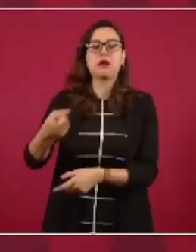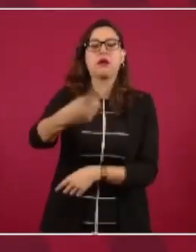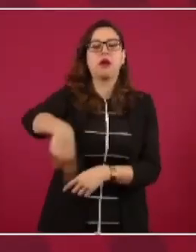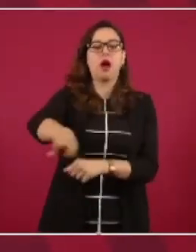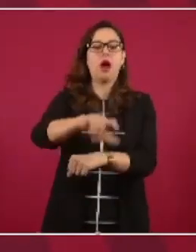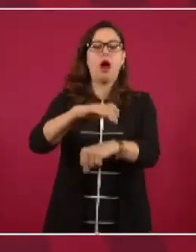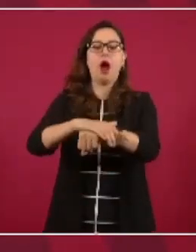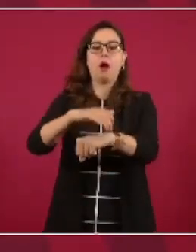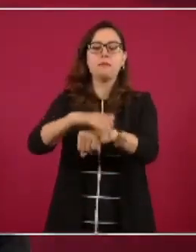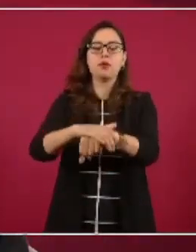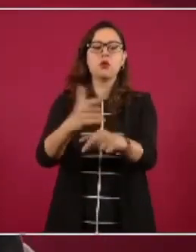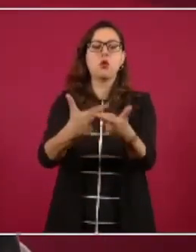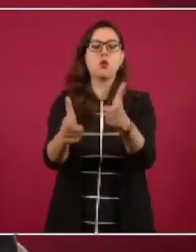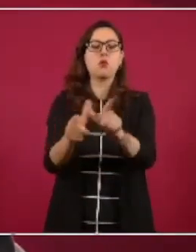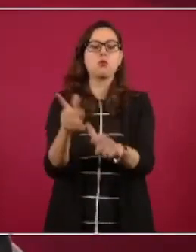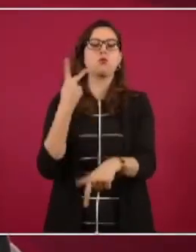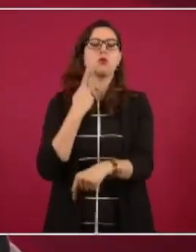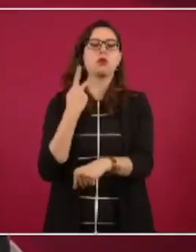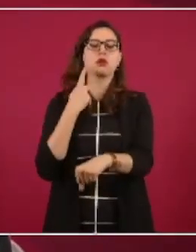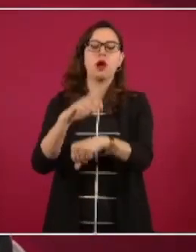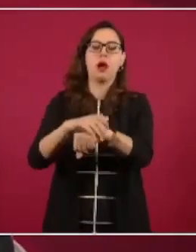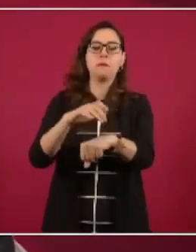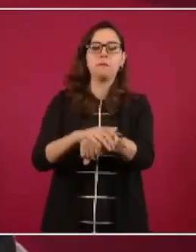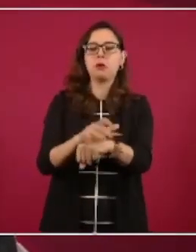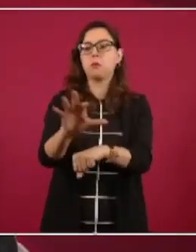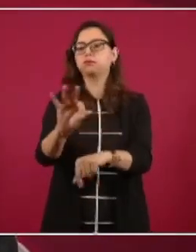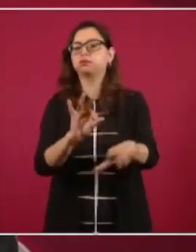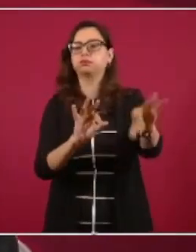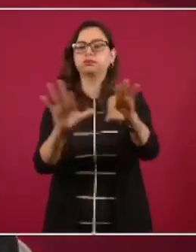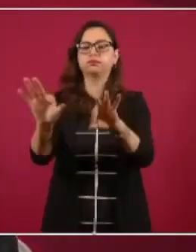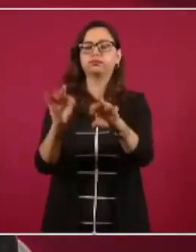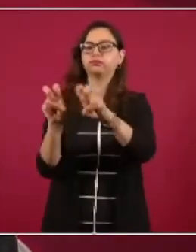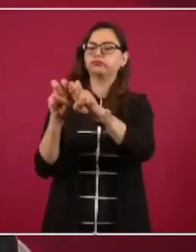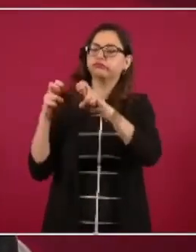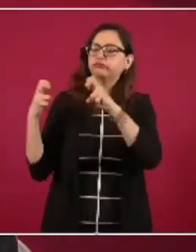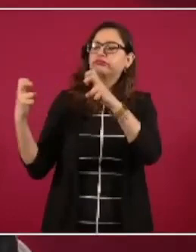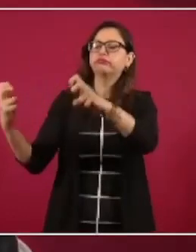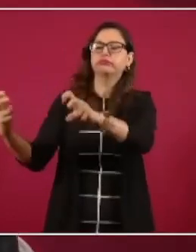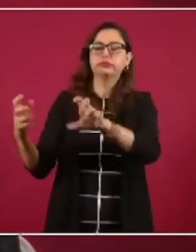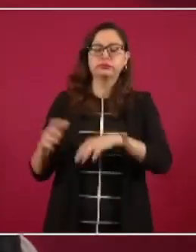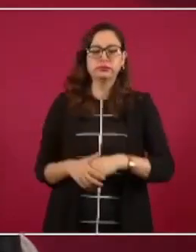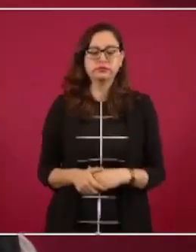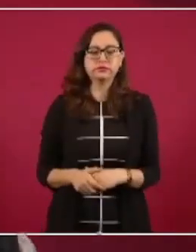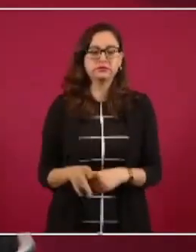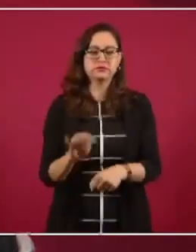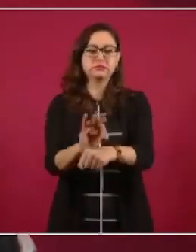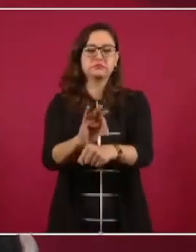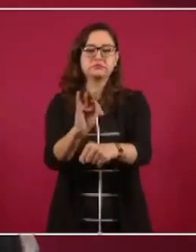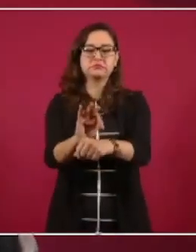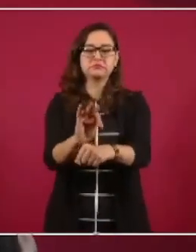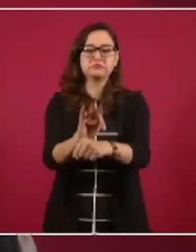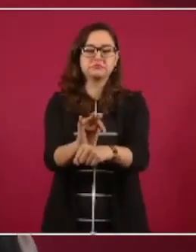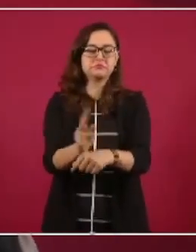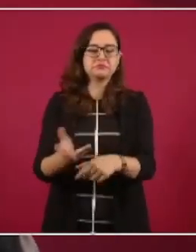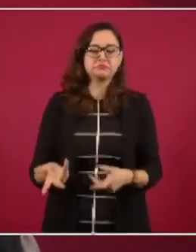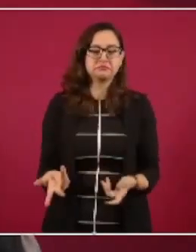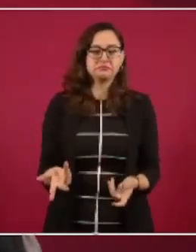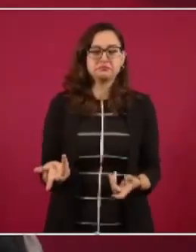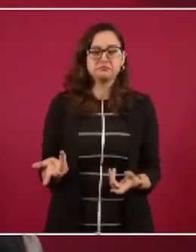de partidos ni tampoco les interesaba mucho,